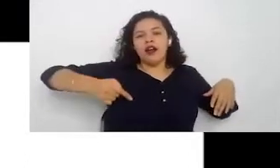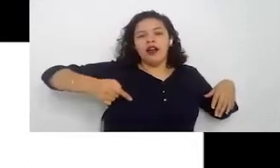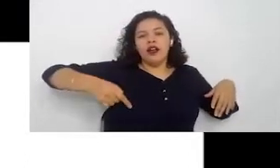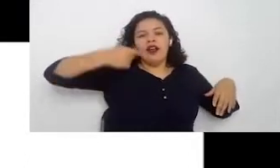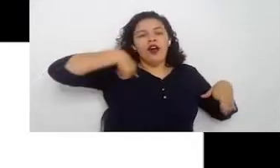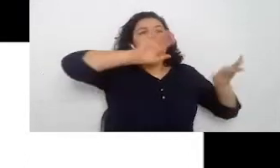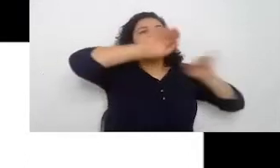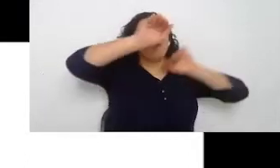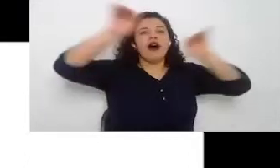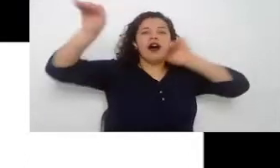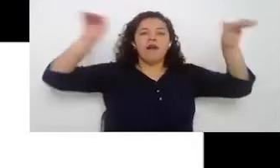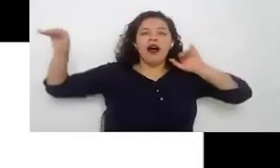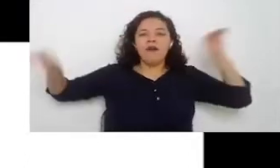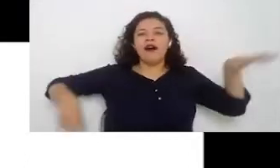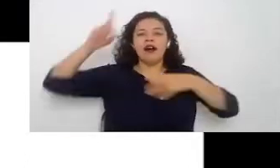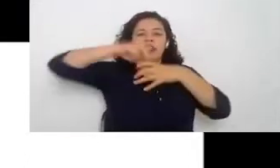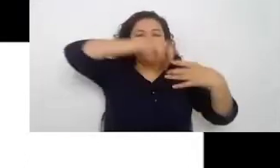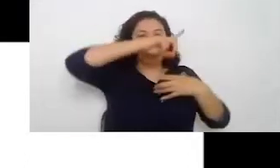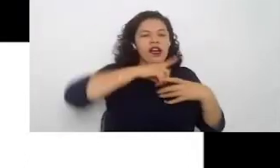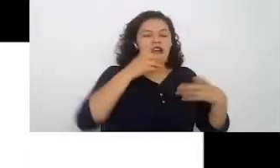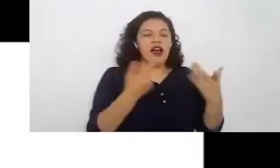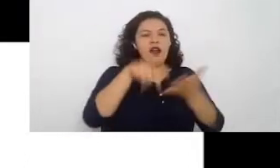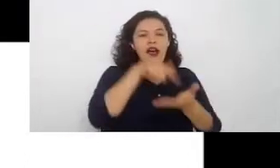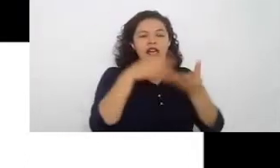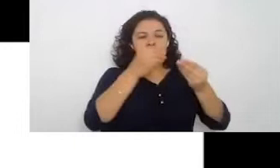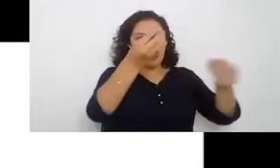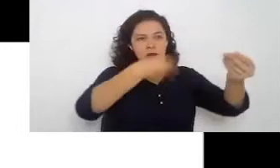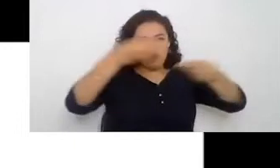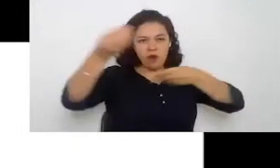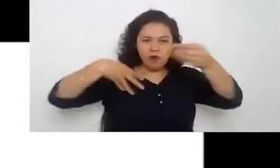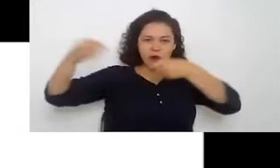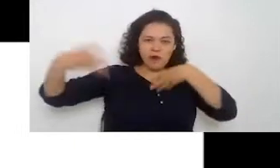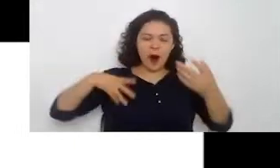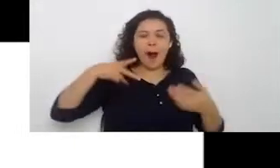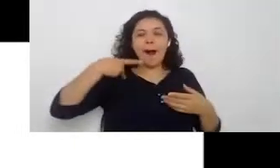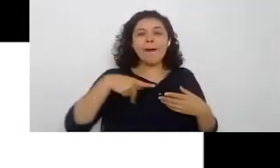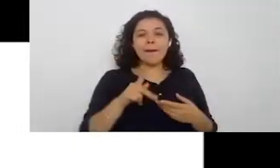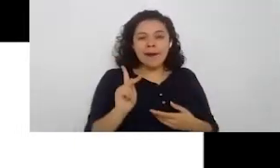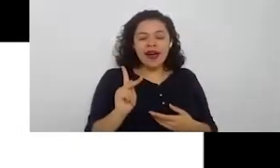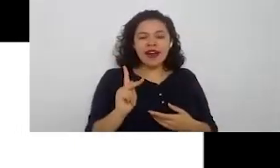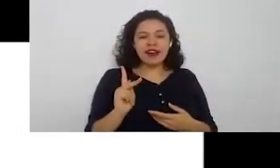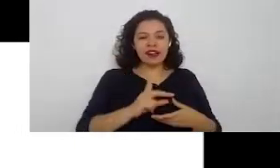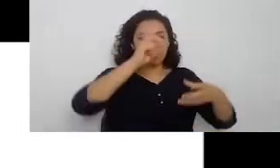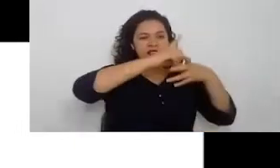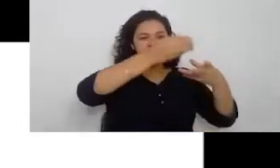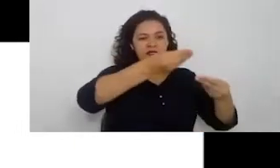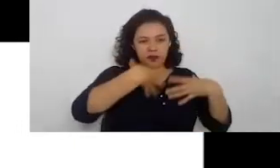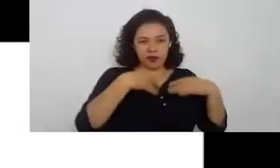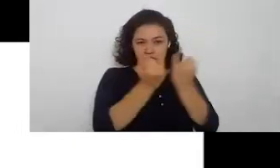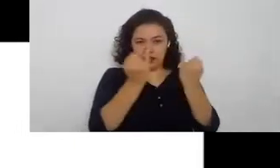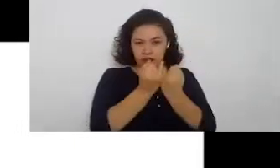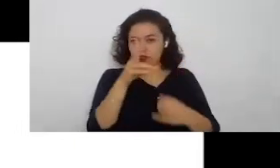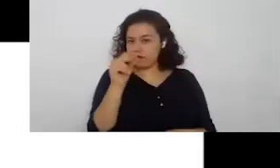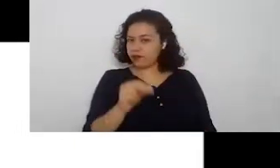solicitar donativos de muchísimas instancias. Sí, pero la donataria no viene igual. La